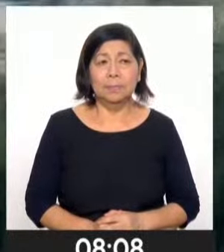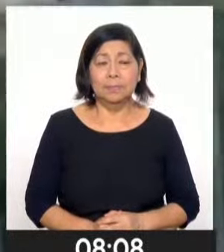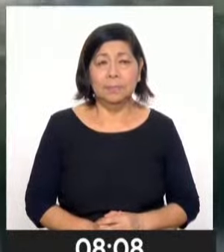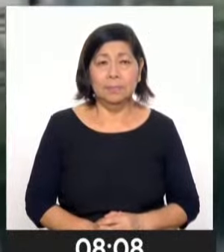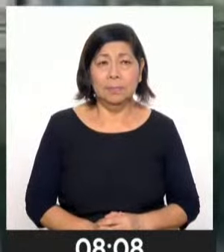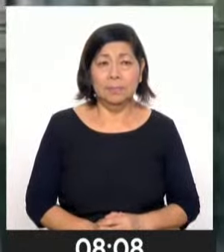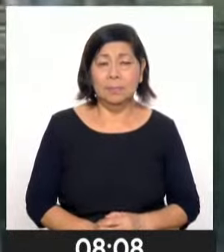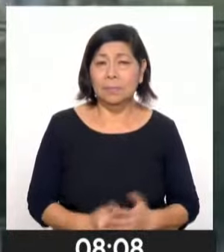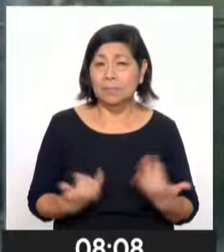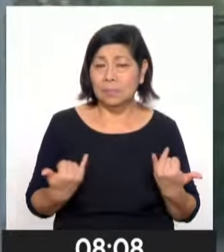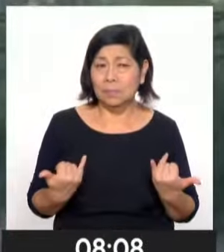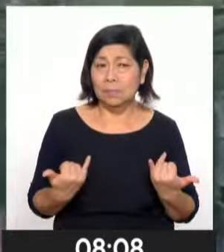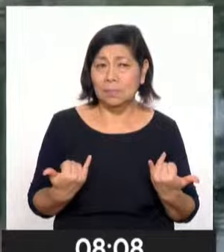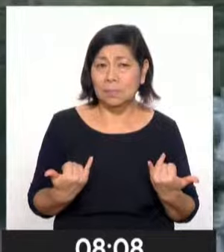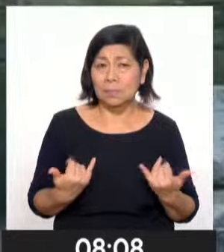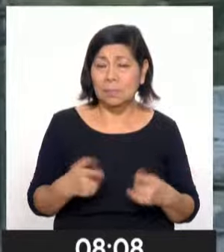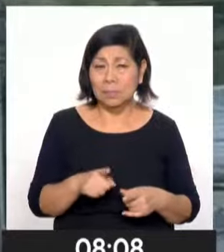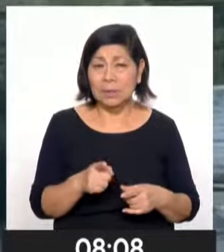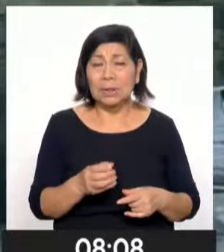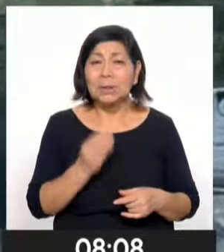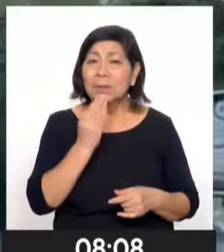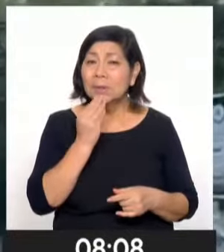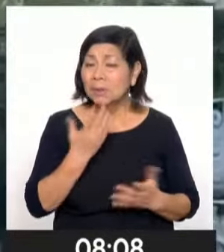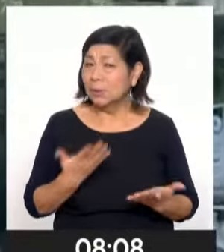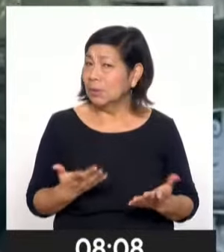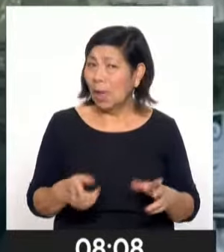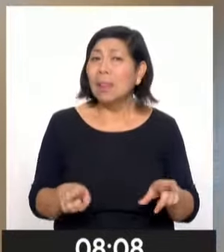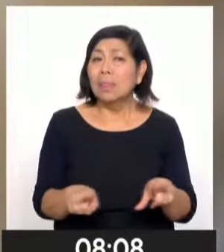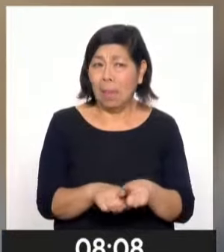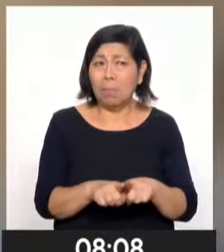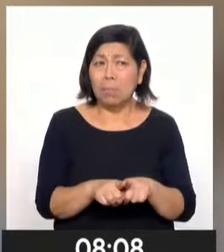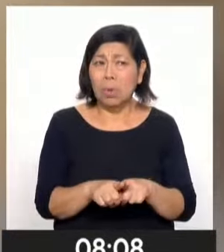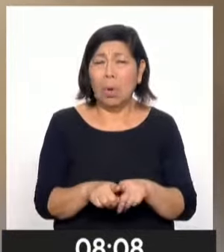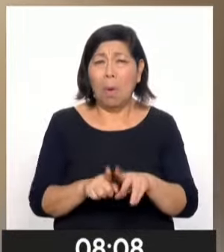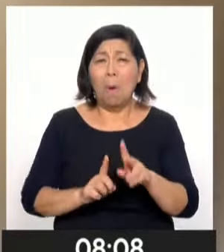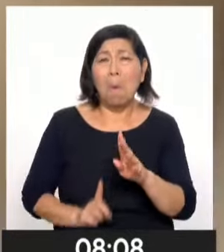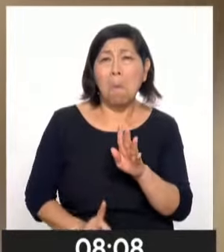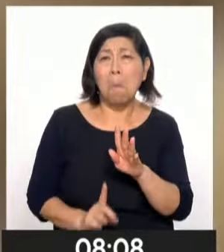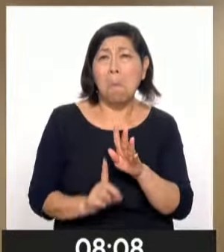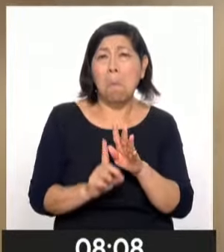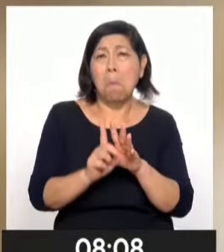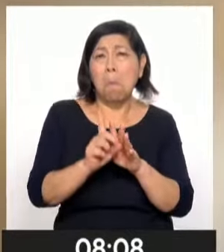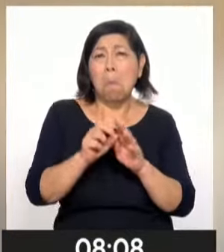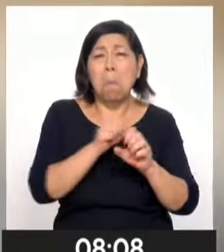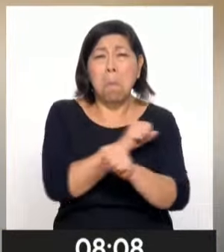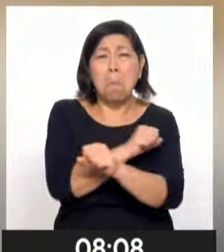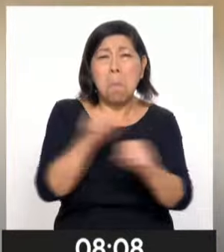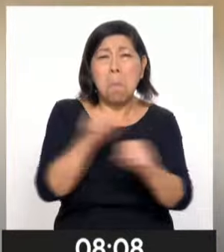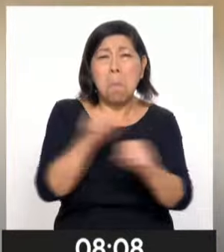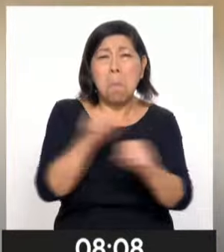La respuesta de la defensa israelí no se hizo esperar y lanzó un ataque aéreo en el que murieron civiles y militares